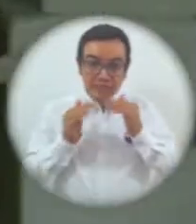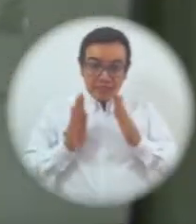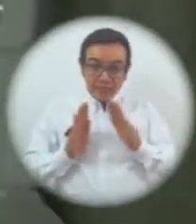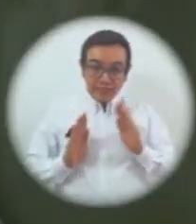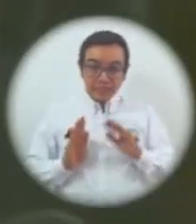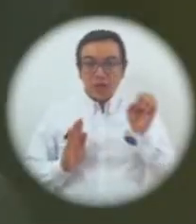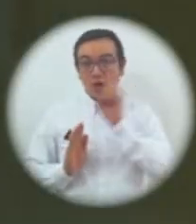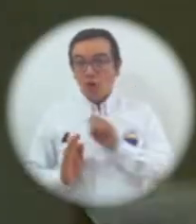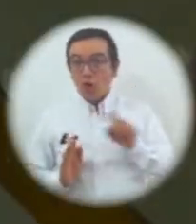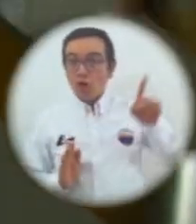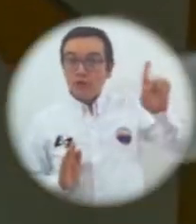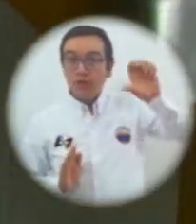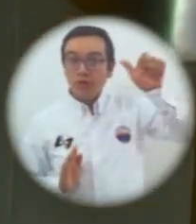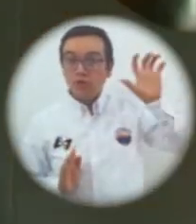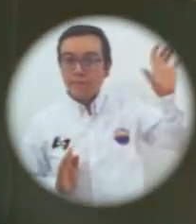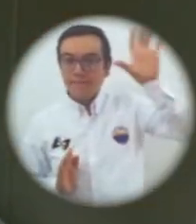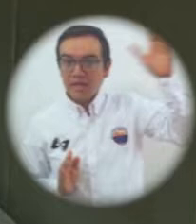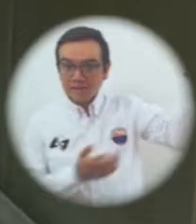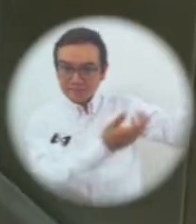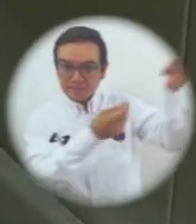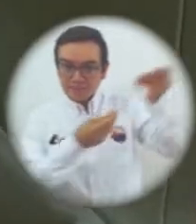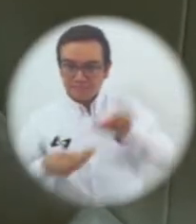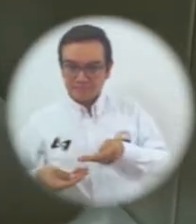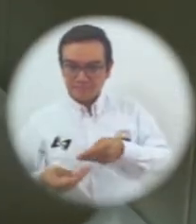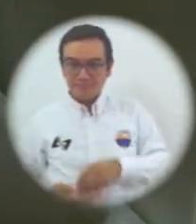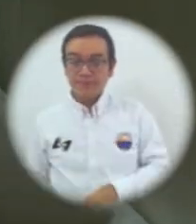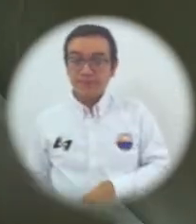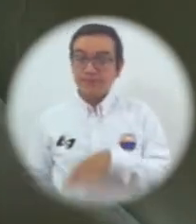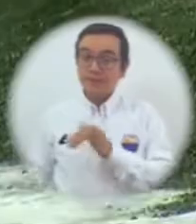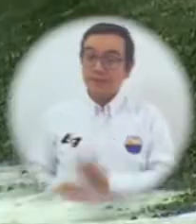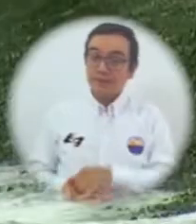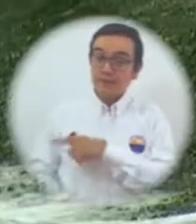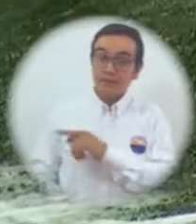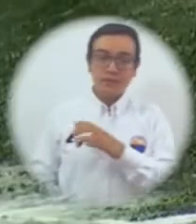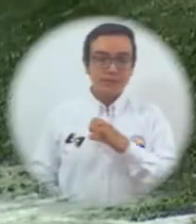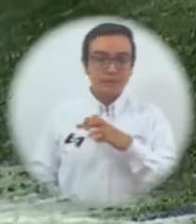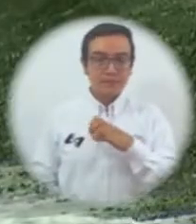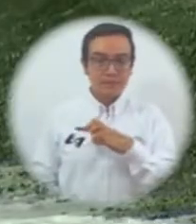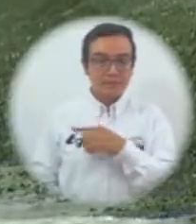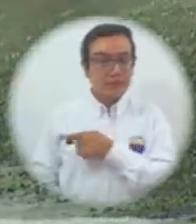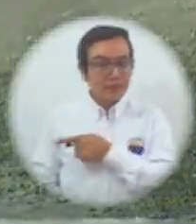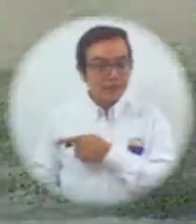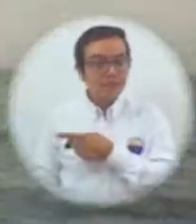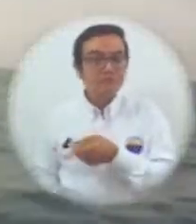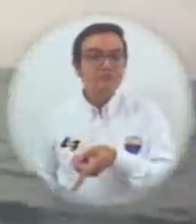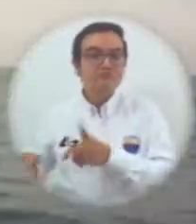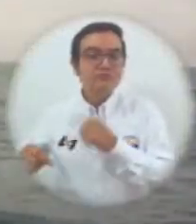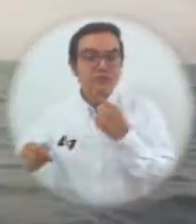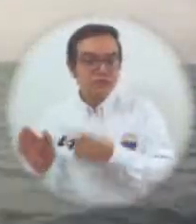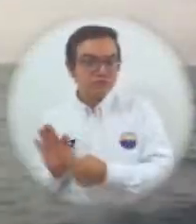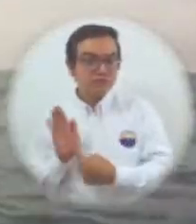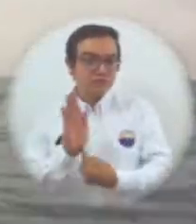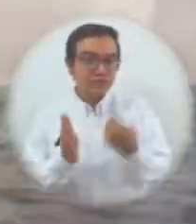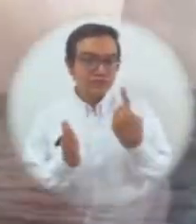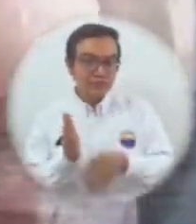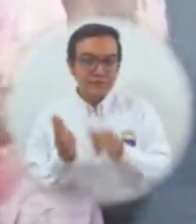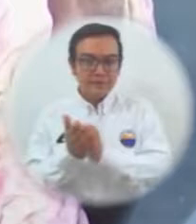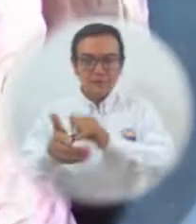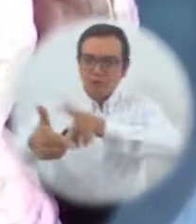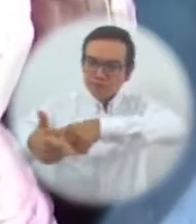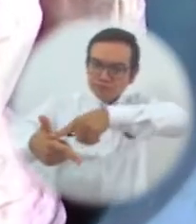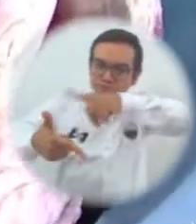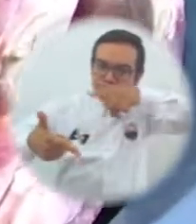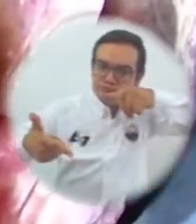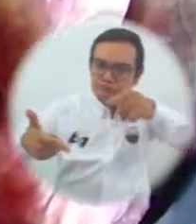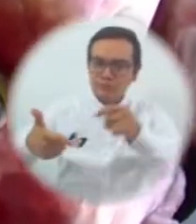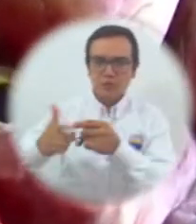del país, la producción de peces ornamentales y la producción de la acuicultura en las zonas de mayor concentración de granjas acuícolas en el país. Y